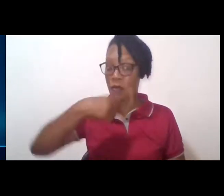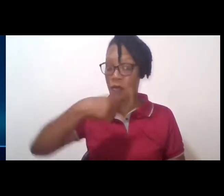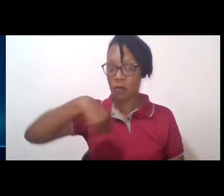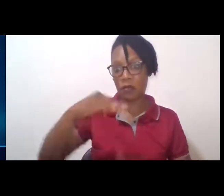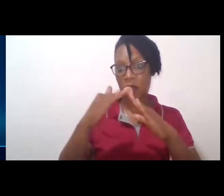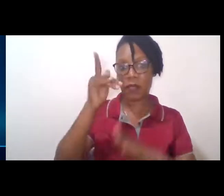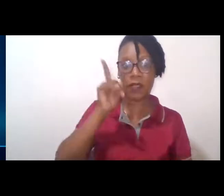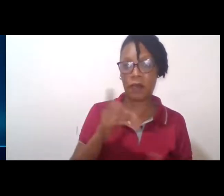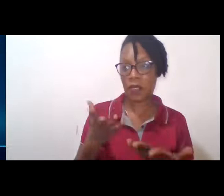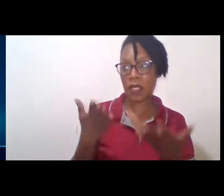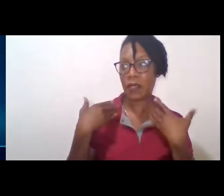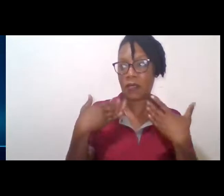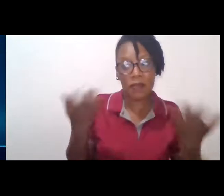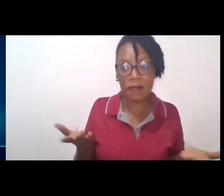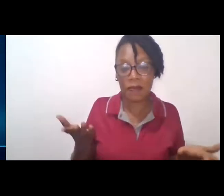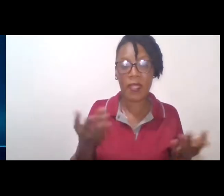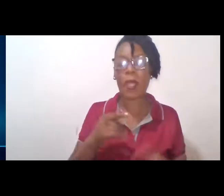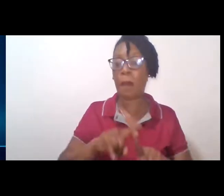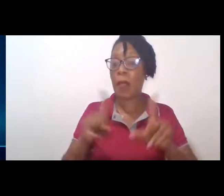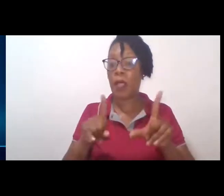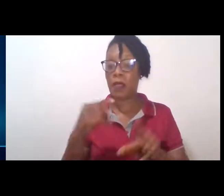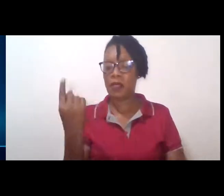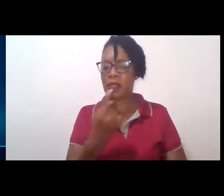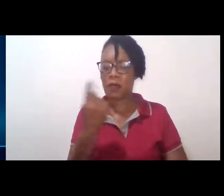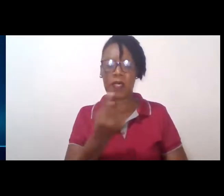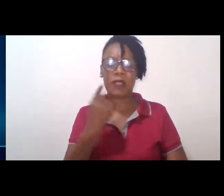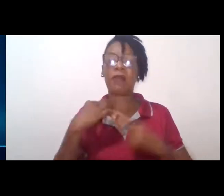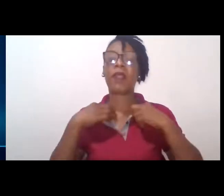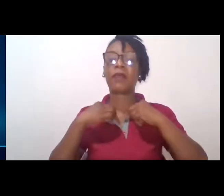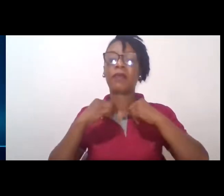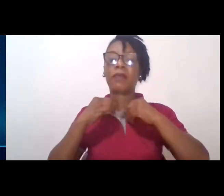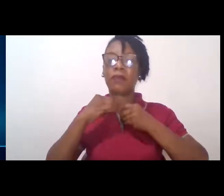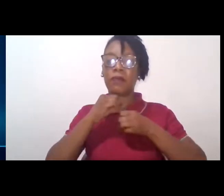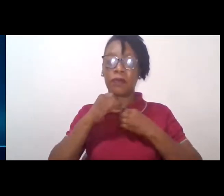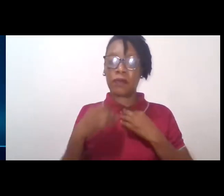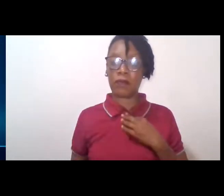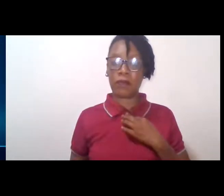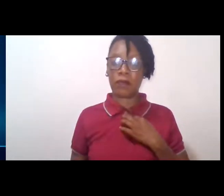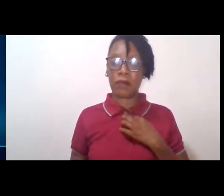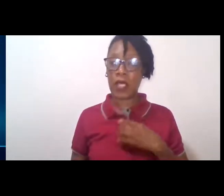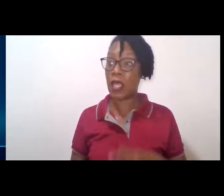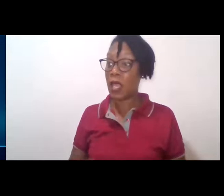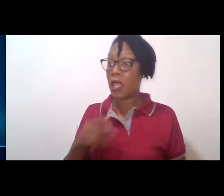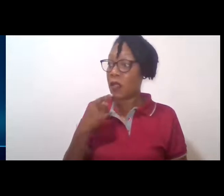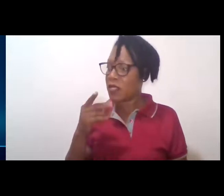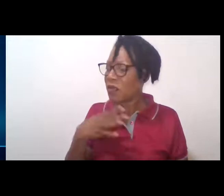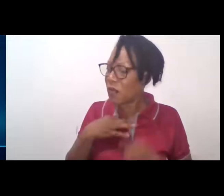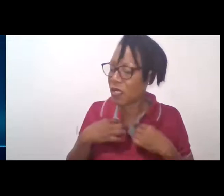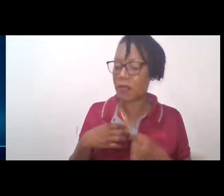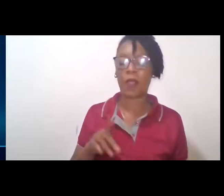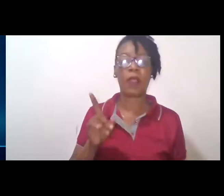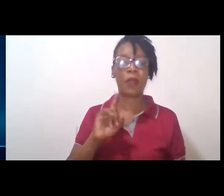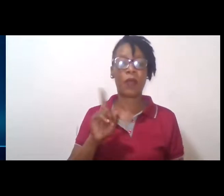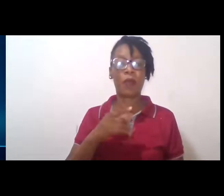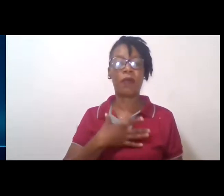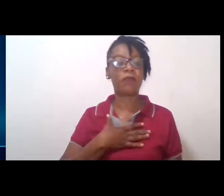hace mucho calor. Y siempre lo usa hasta arriba. Y cuando uno le dice, no, él dice, no, a mí me gusta así. Y adivinen cómo